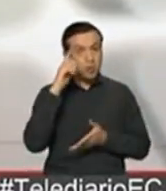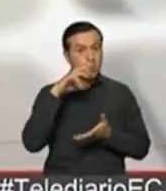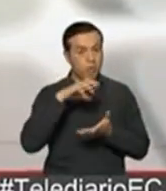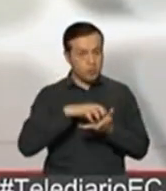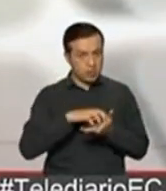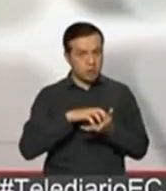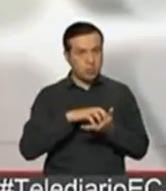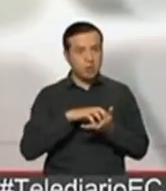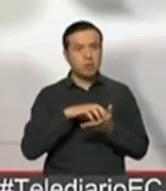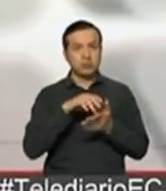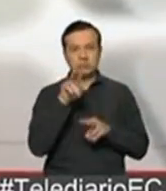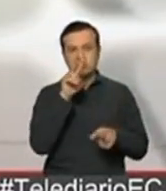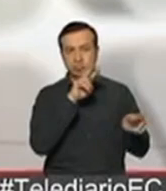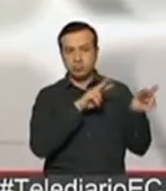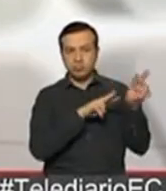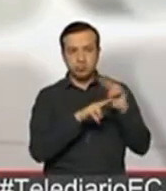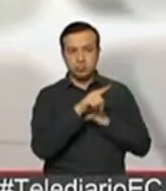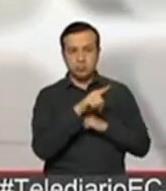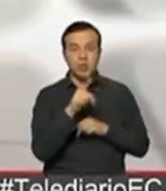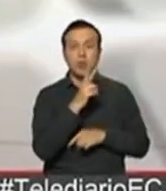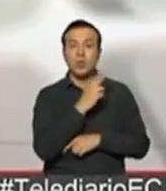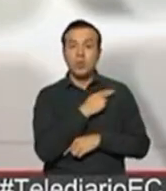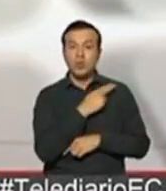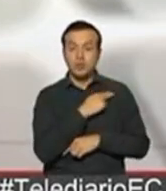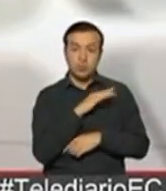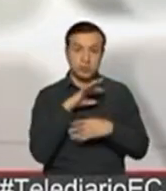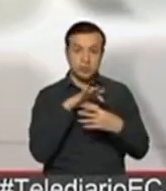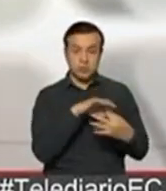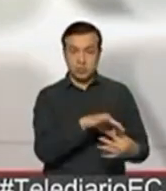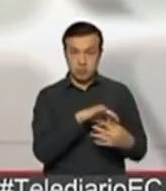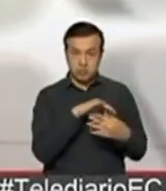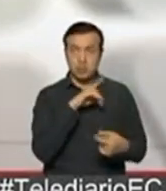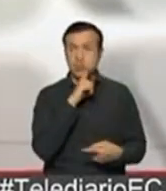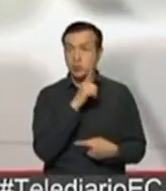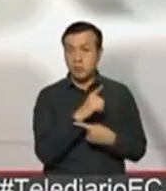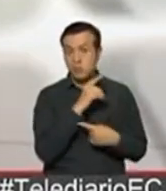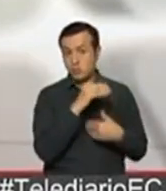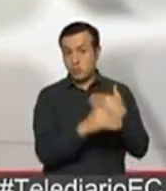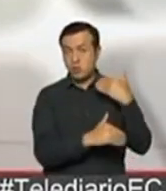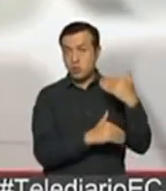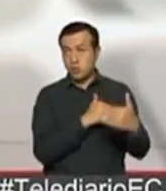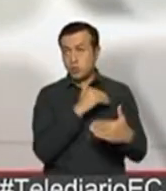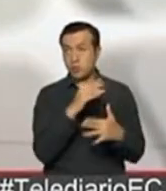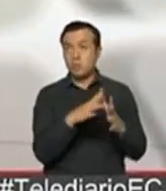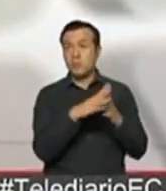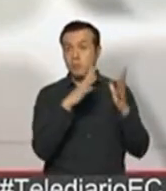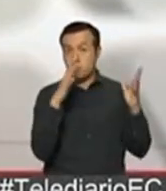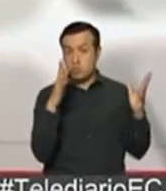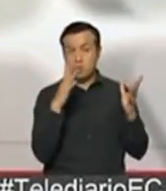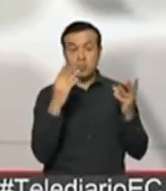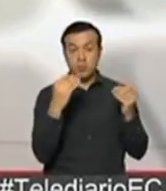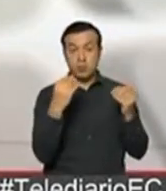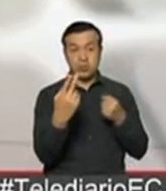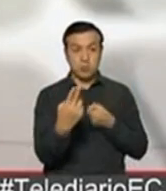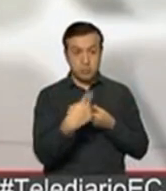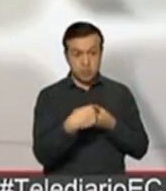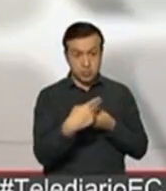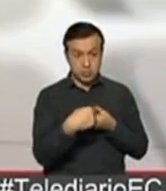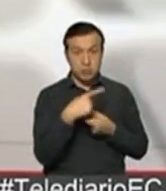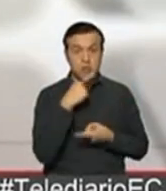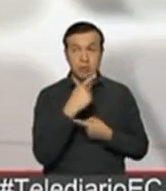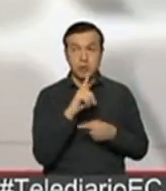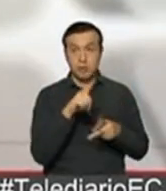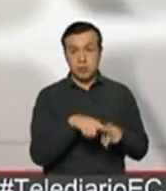público que junto con las universidades porque debo decirle que este proceso ha sido muy participativo si bien